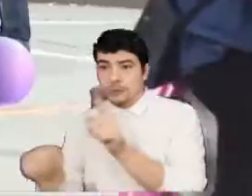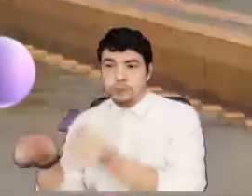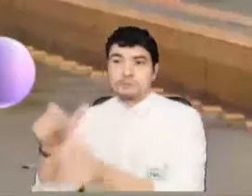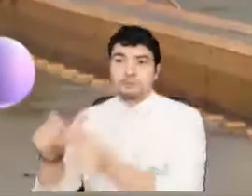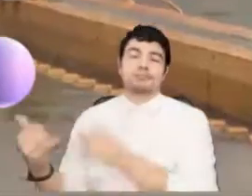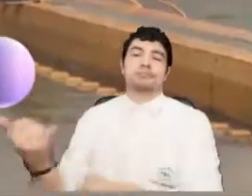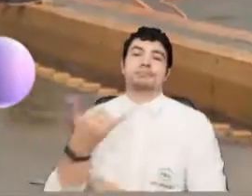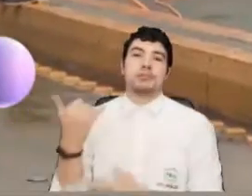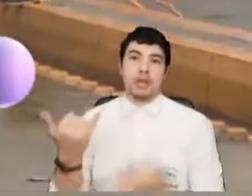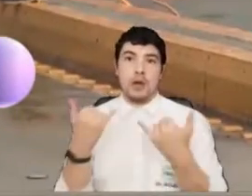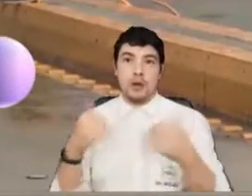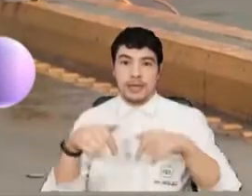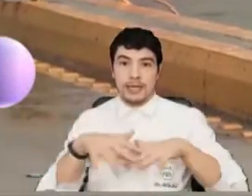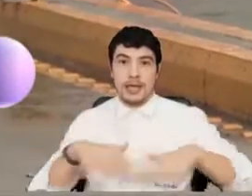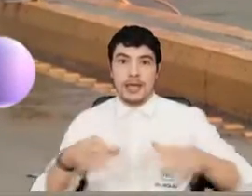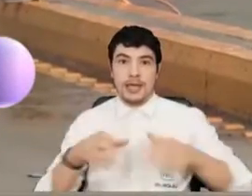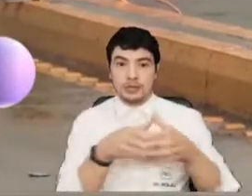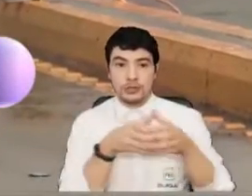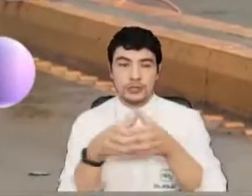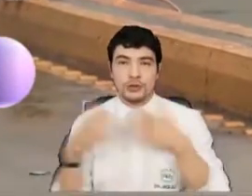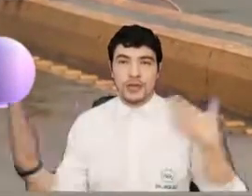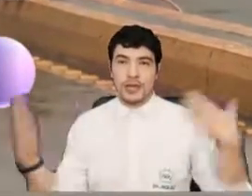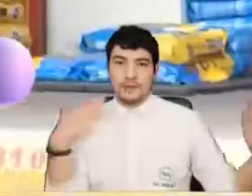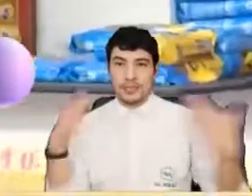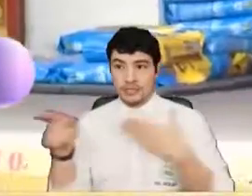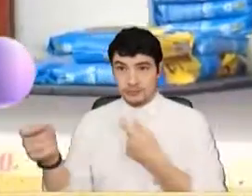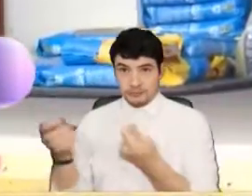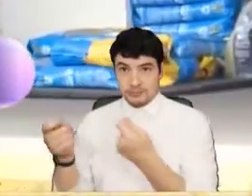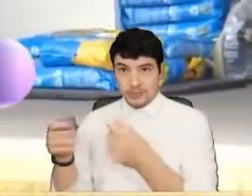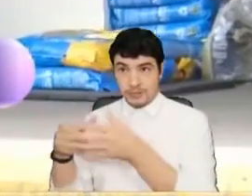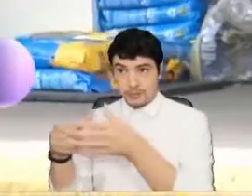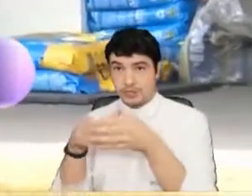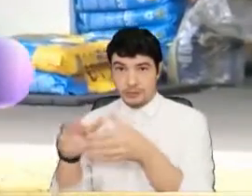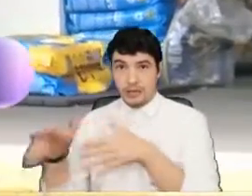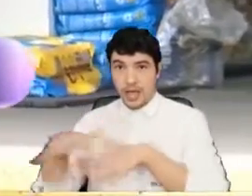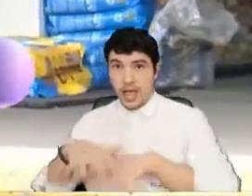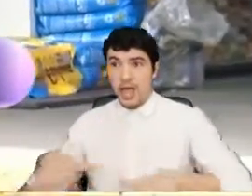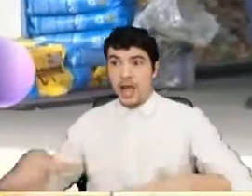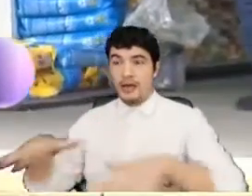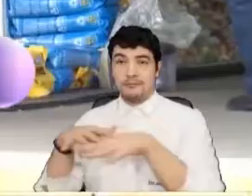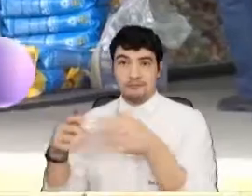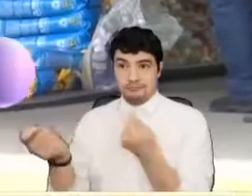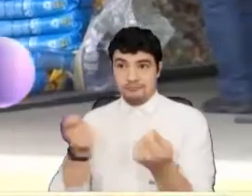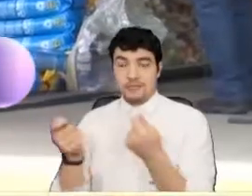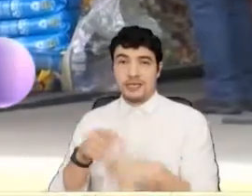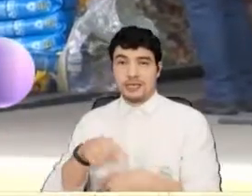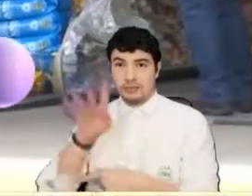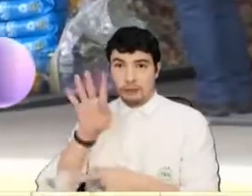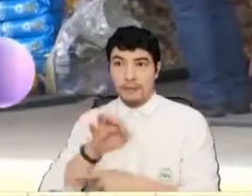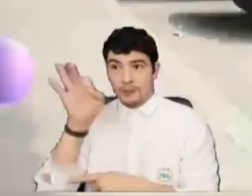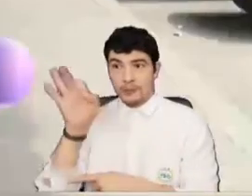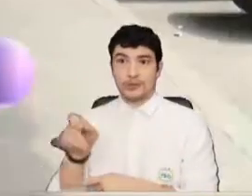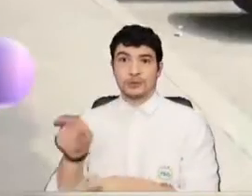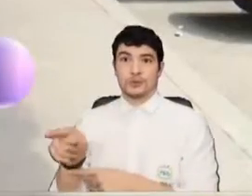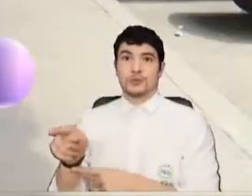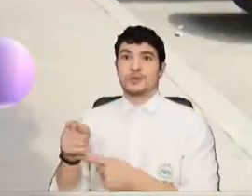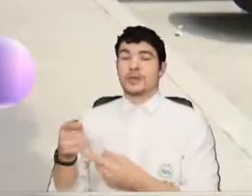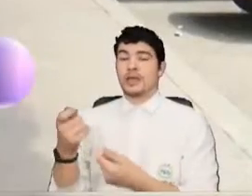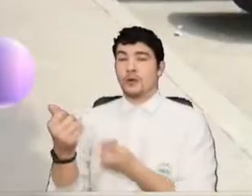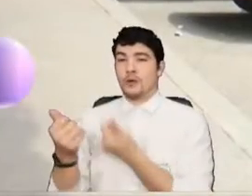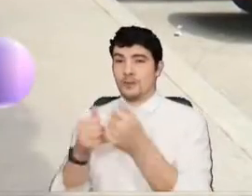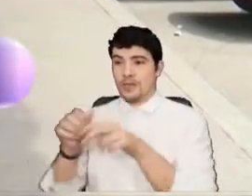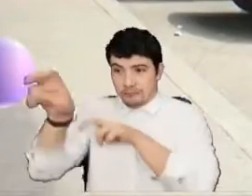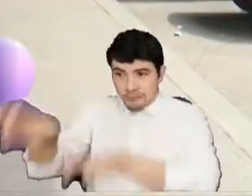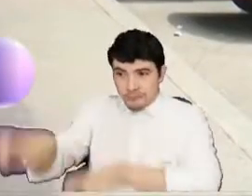central mayorista de Bogotá, que mueve el 19% de la producción de alimentos del país, es importante. Sin embargo, la presencia de